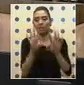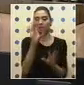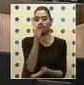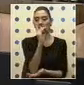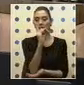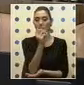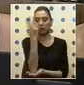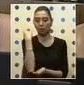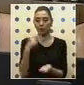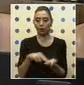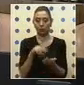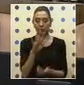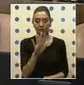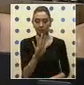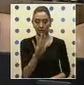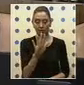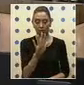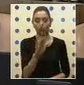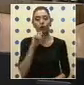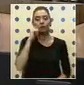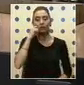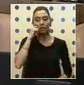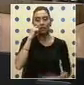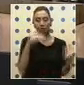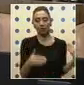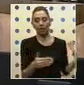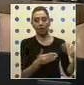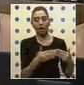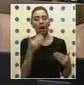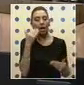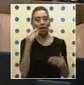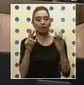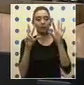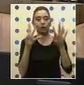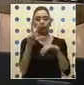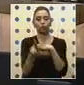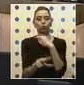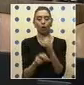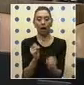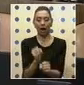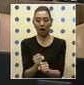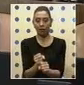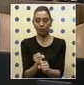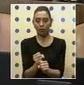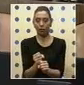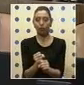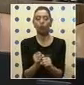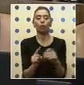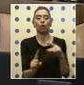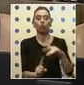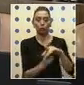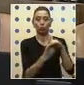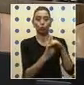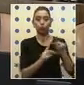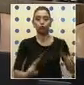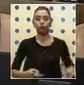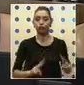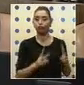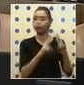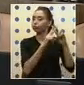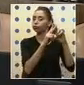diciembre del 2005. Es decir, han pasado prácticamente ocho años desde el origen de la obra sin haber